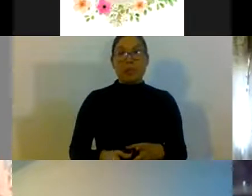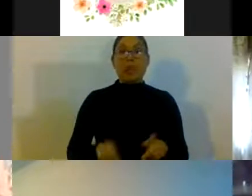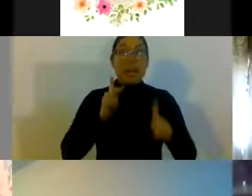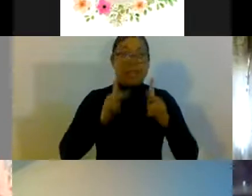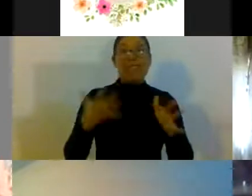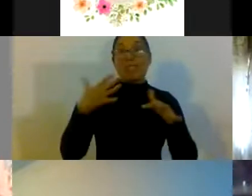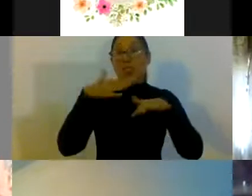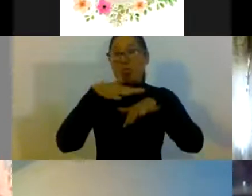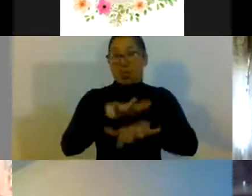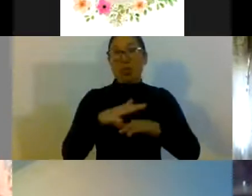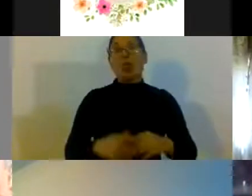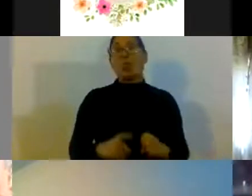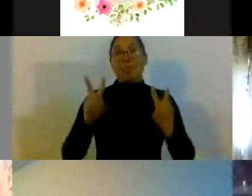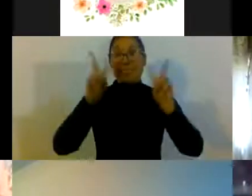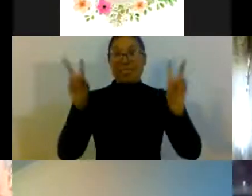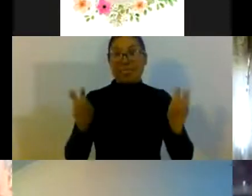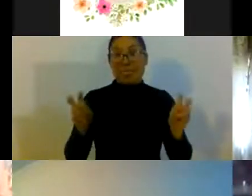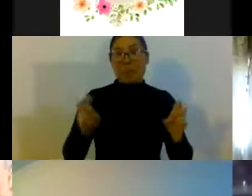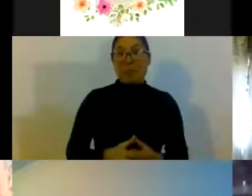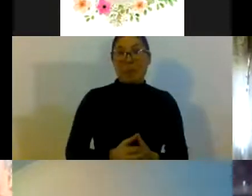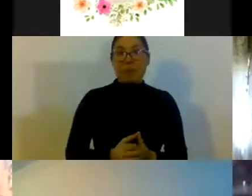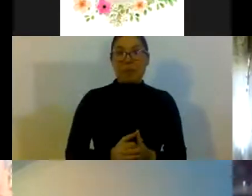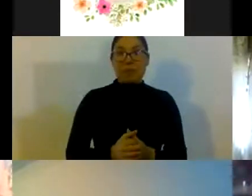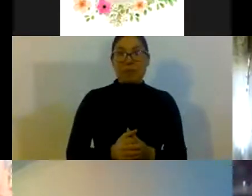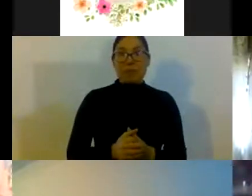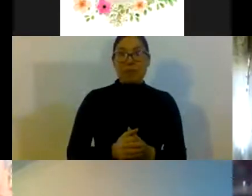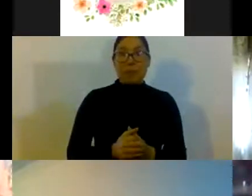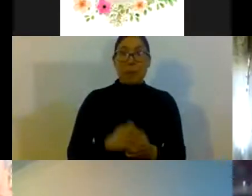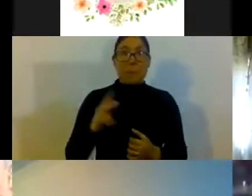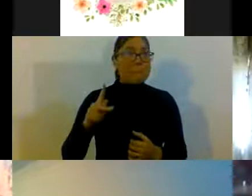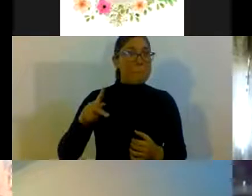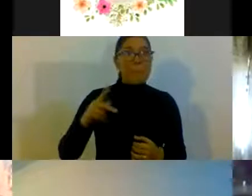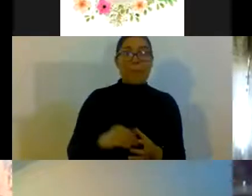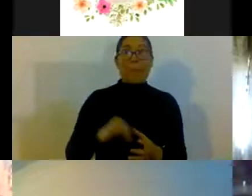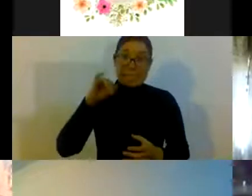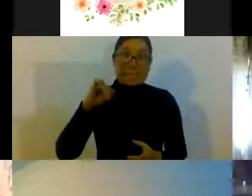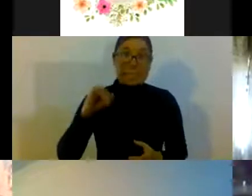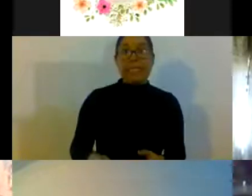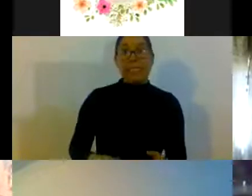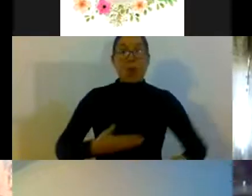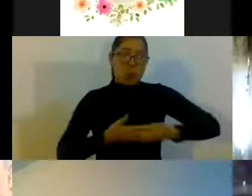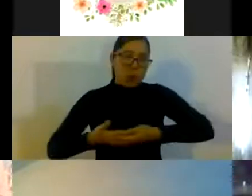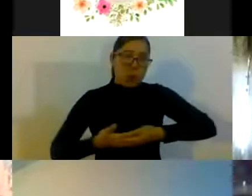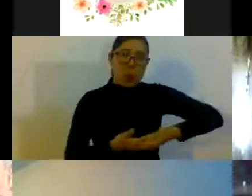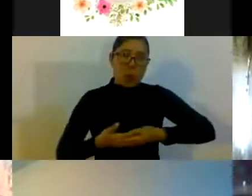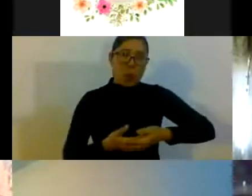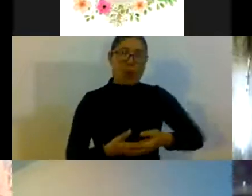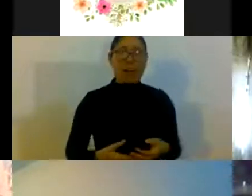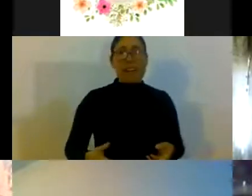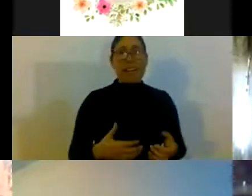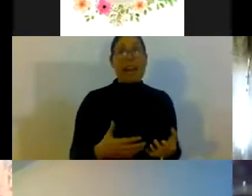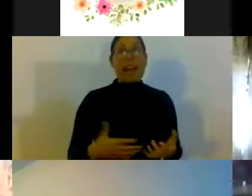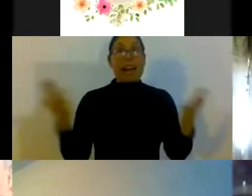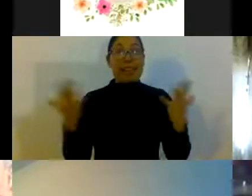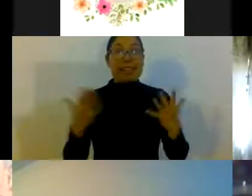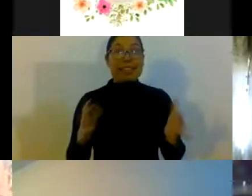en el transcurso de esta vida se generan también estos vínculos. Y yo quiero preguntarles en este momento, ¿con